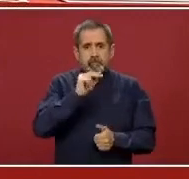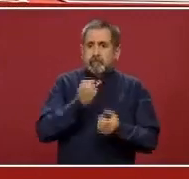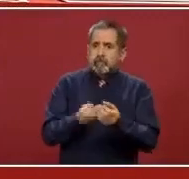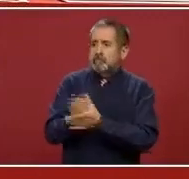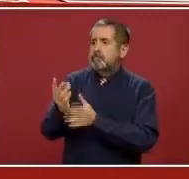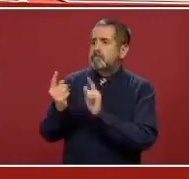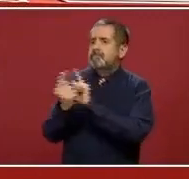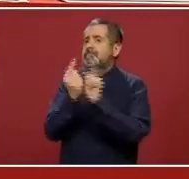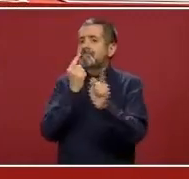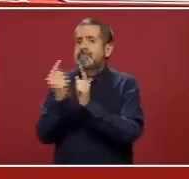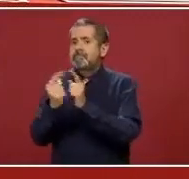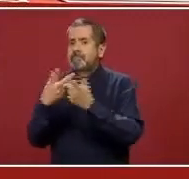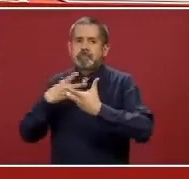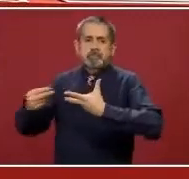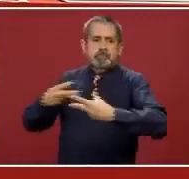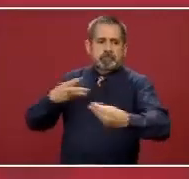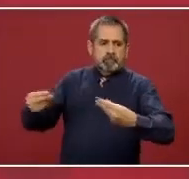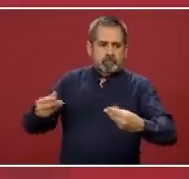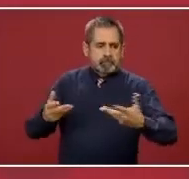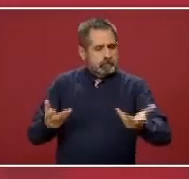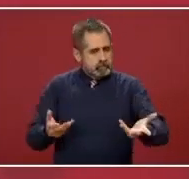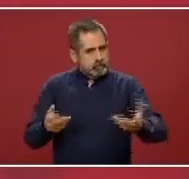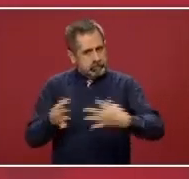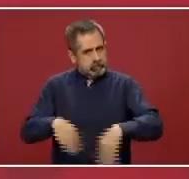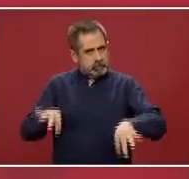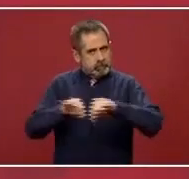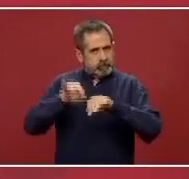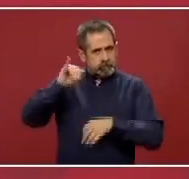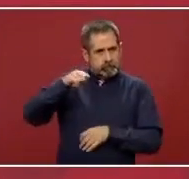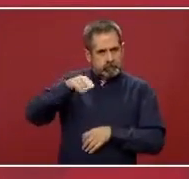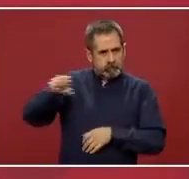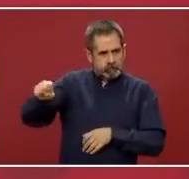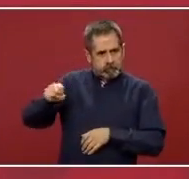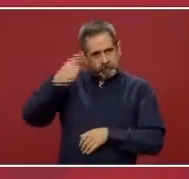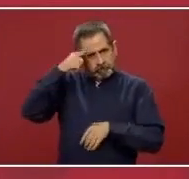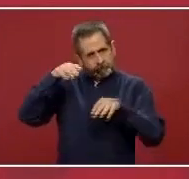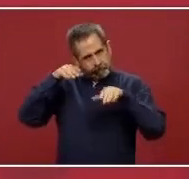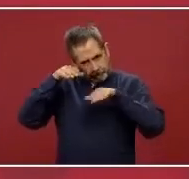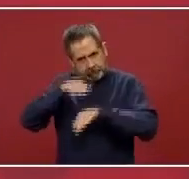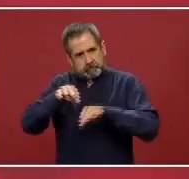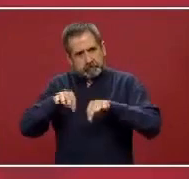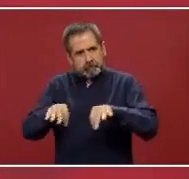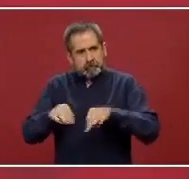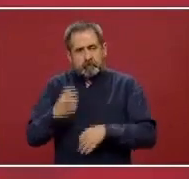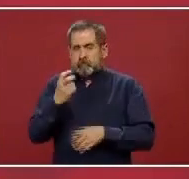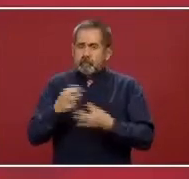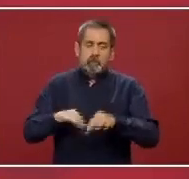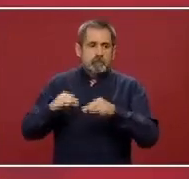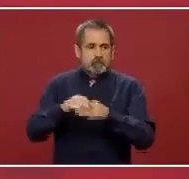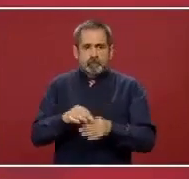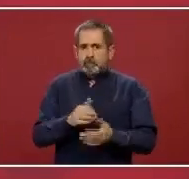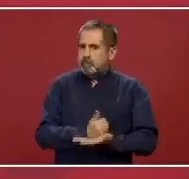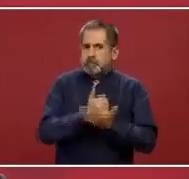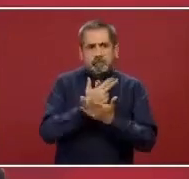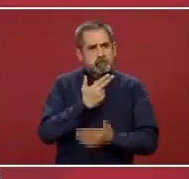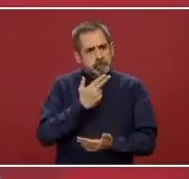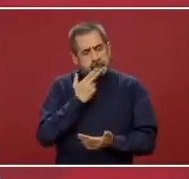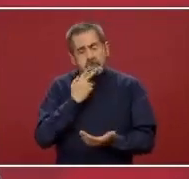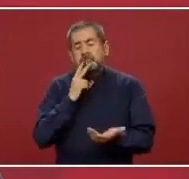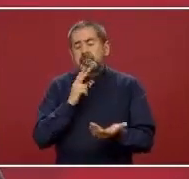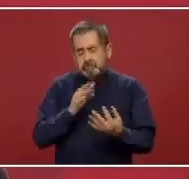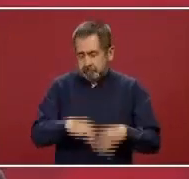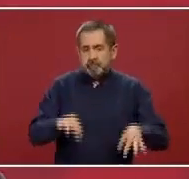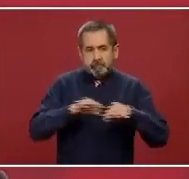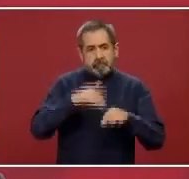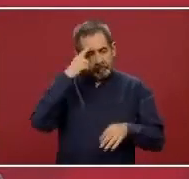Y dada la importancia del Seguro Social en la actividad laboral, es una contribución sumamente valiosa